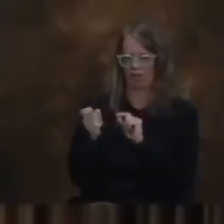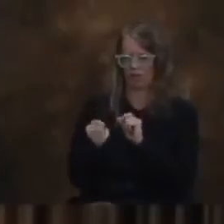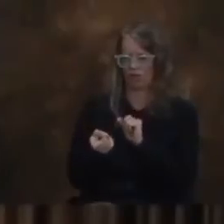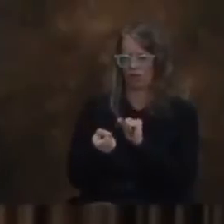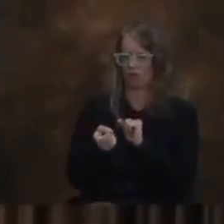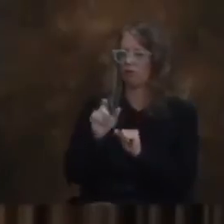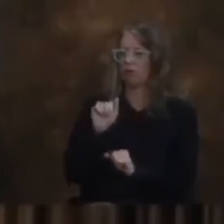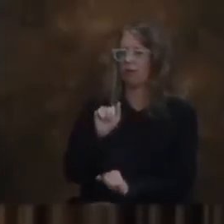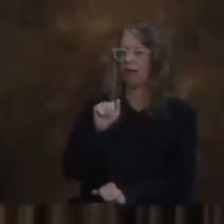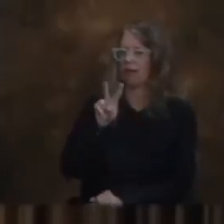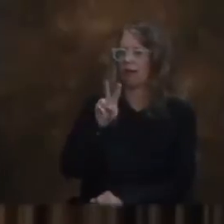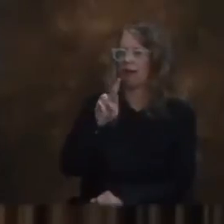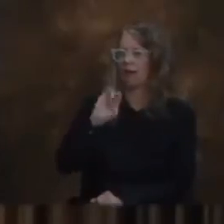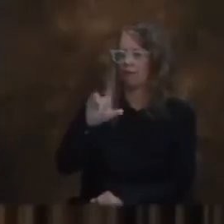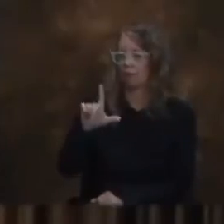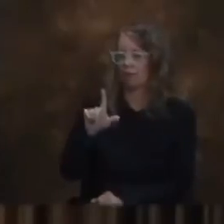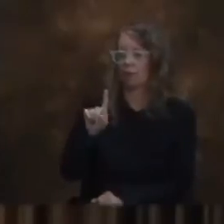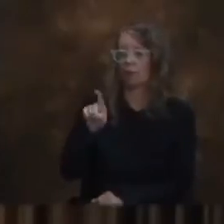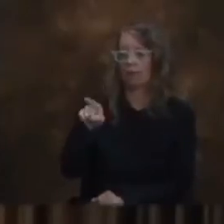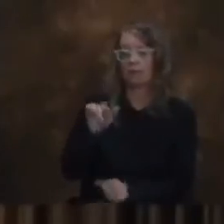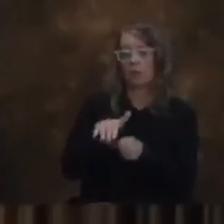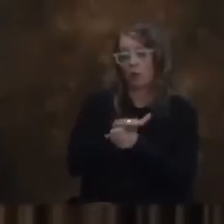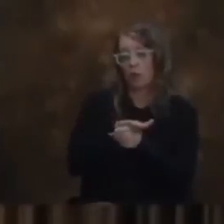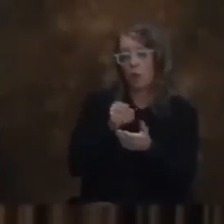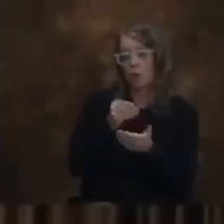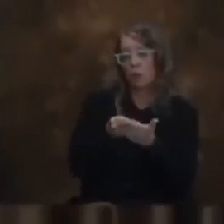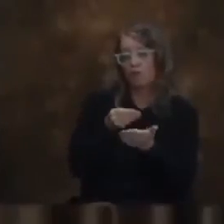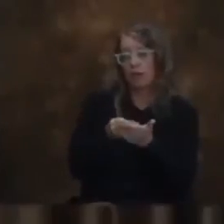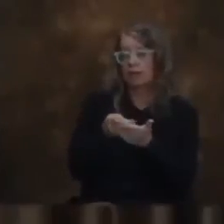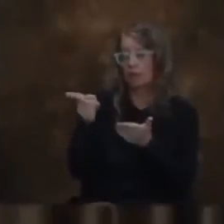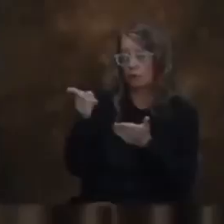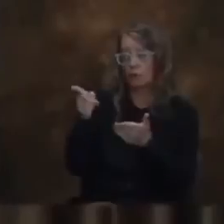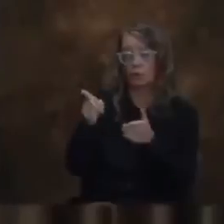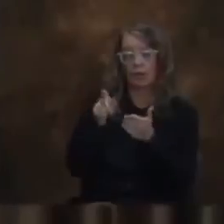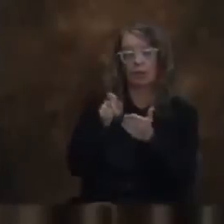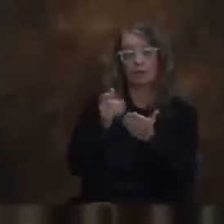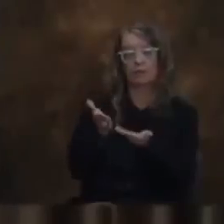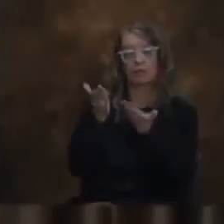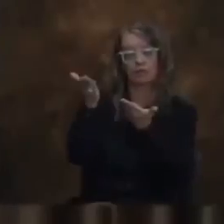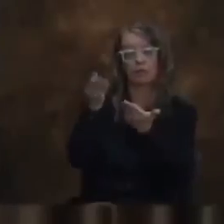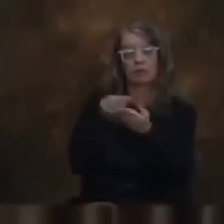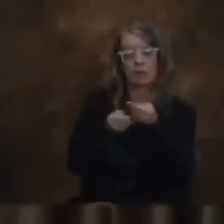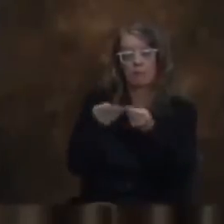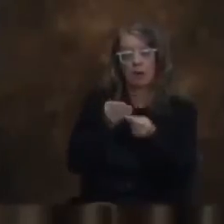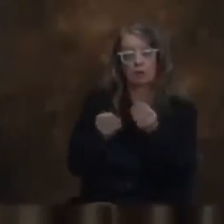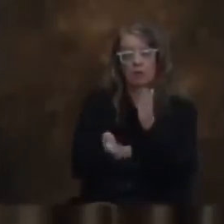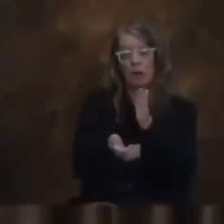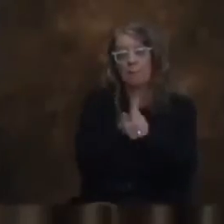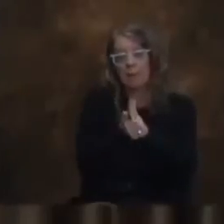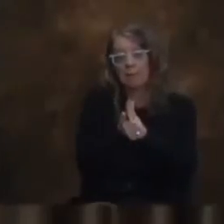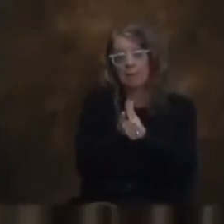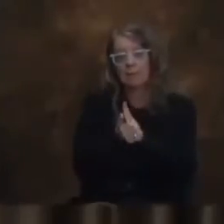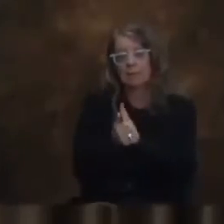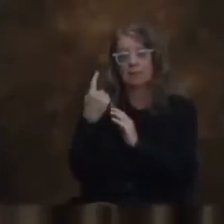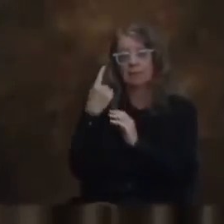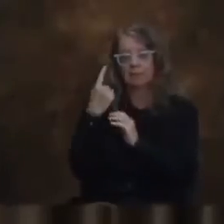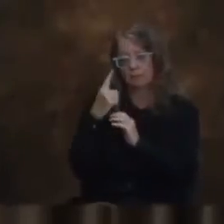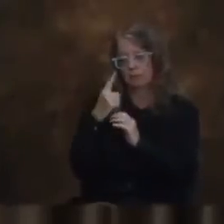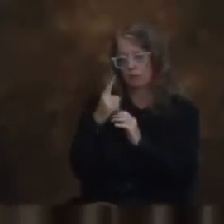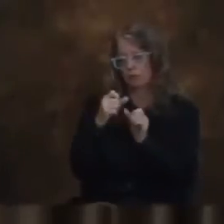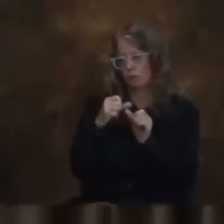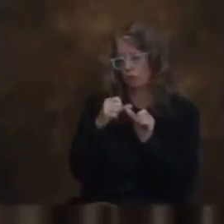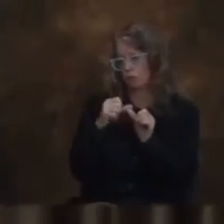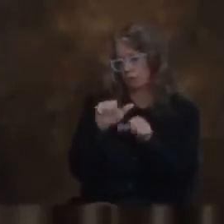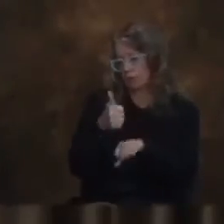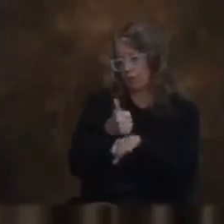eso sería financiamiento local si se puede hacer un calentamiento para enmienda para el